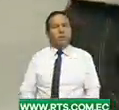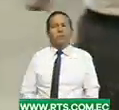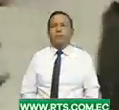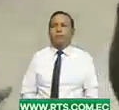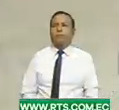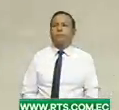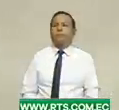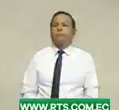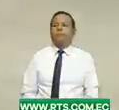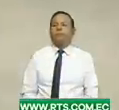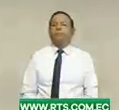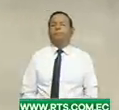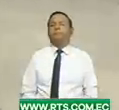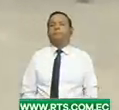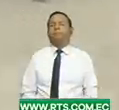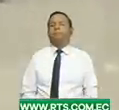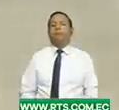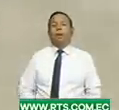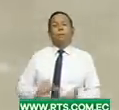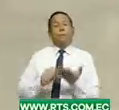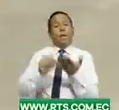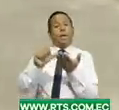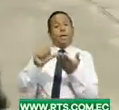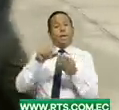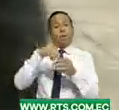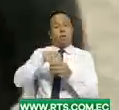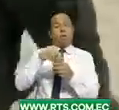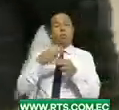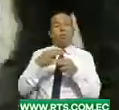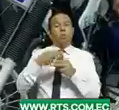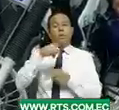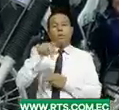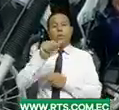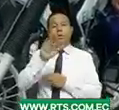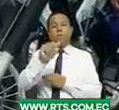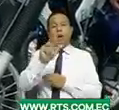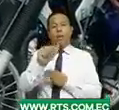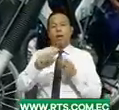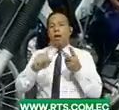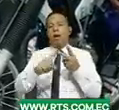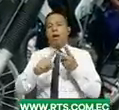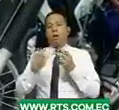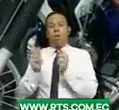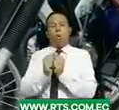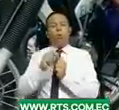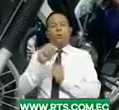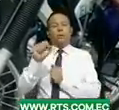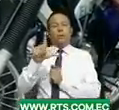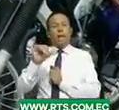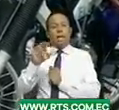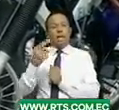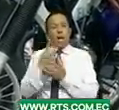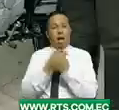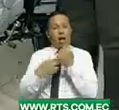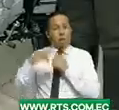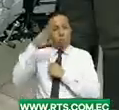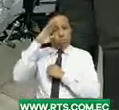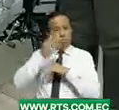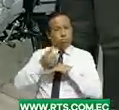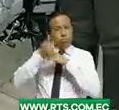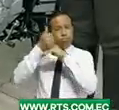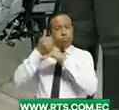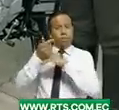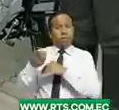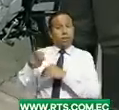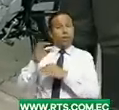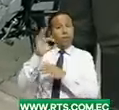El ministro Juan Zapata, acompañado del general Fausto Salinas, presidió el acto de entrega y recepción de 10 motos por parte de la prefectura de